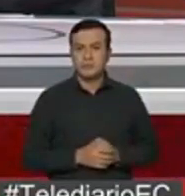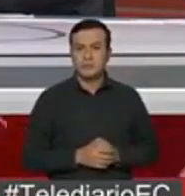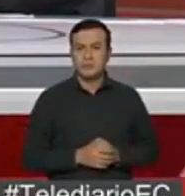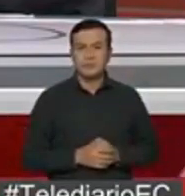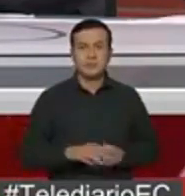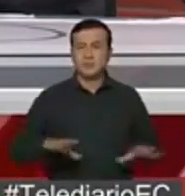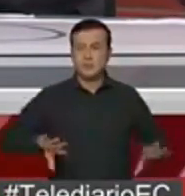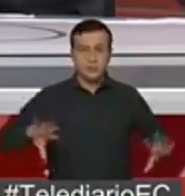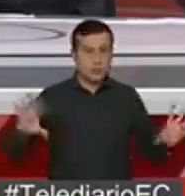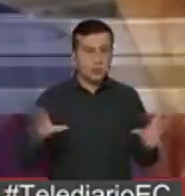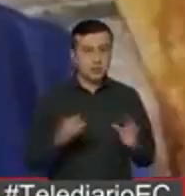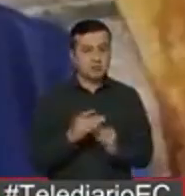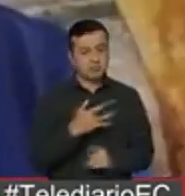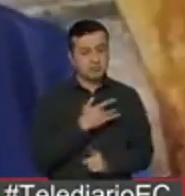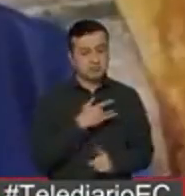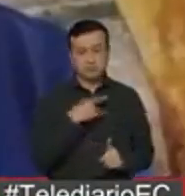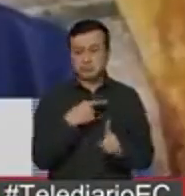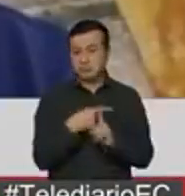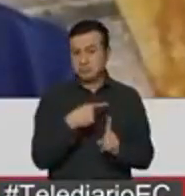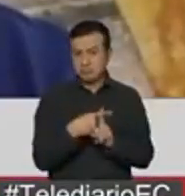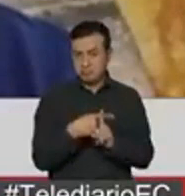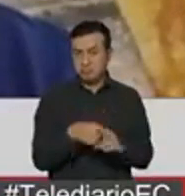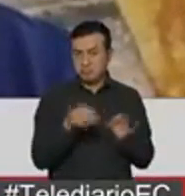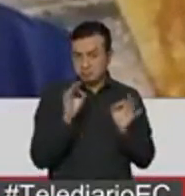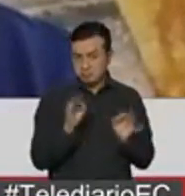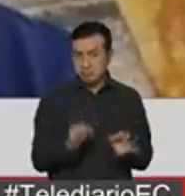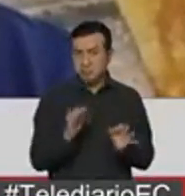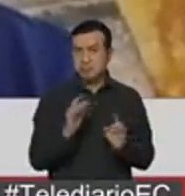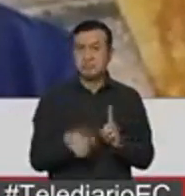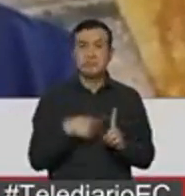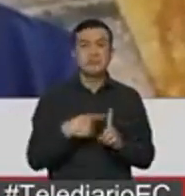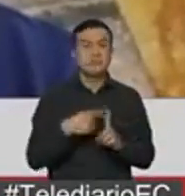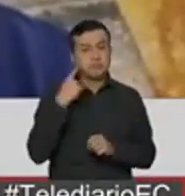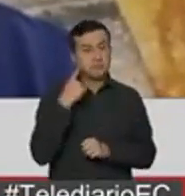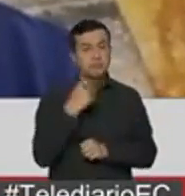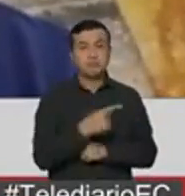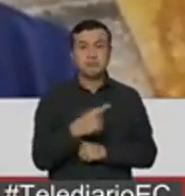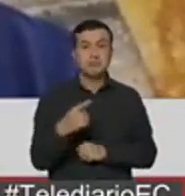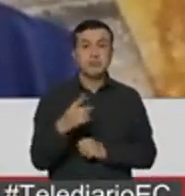Todo con esperanza, con esperanza y con...